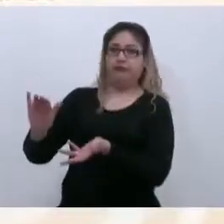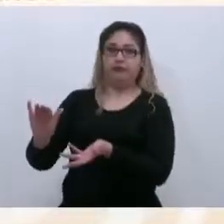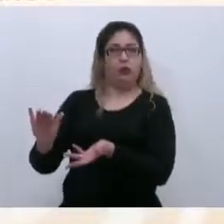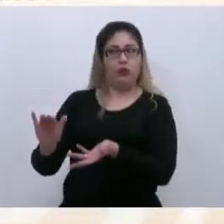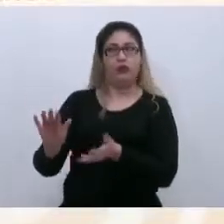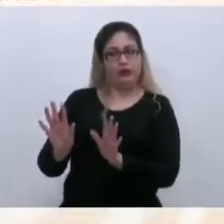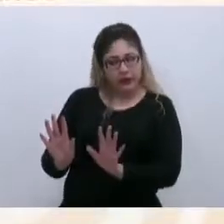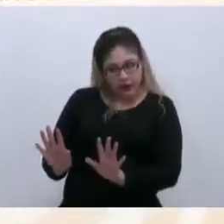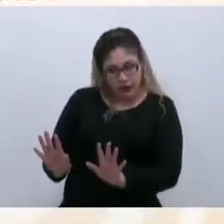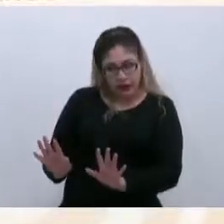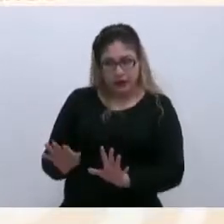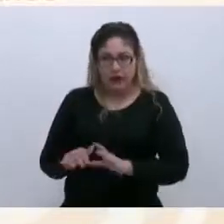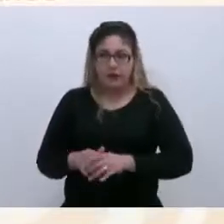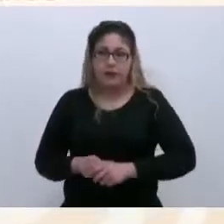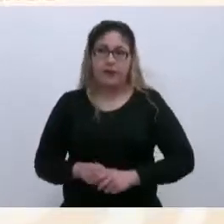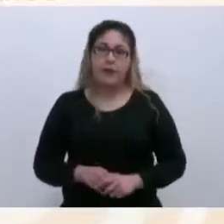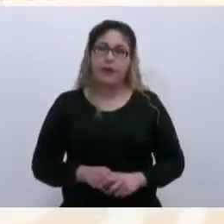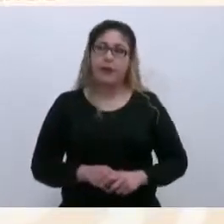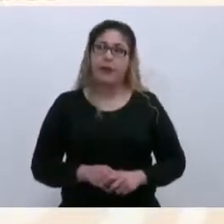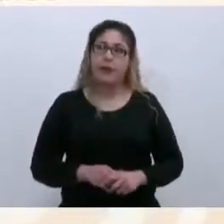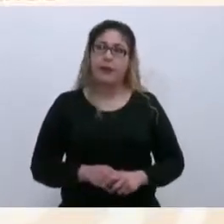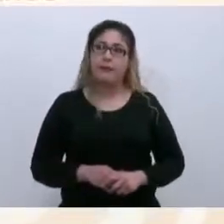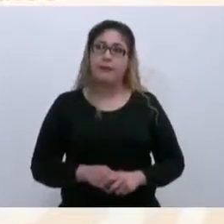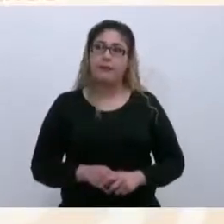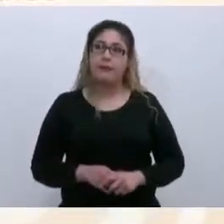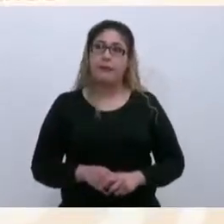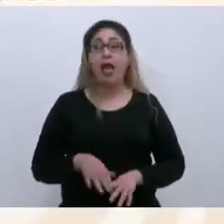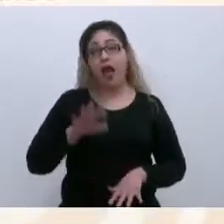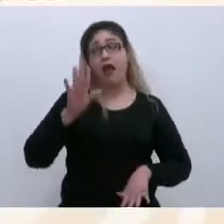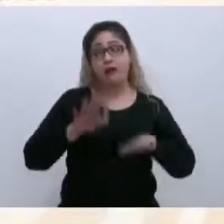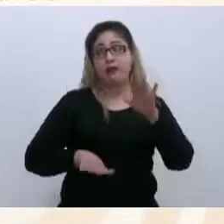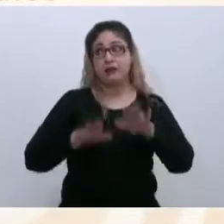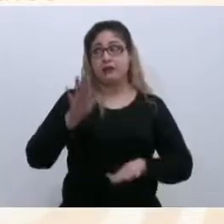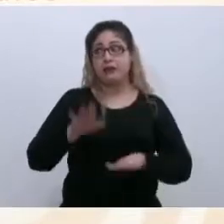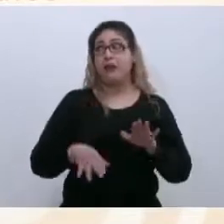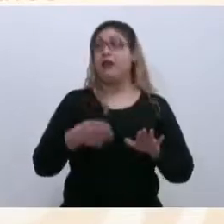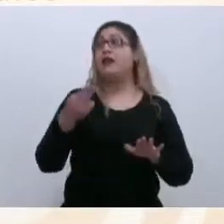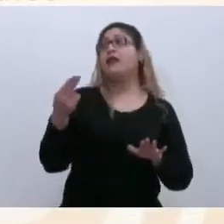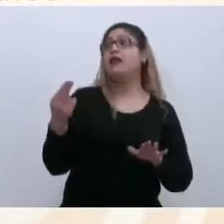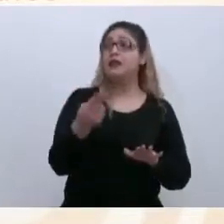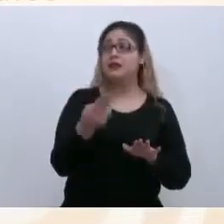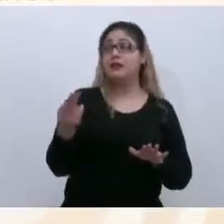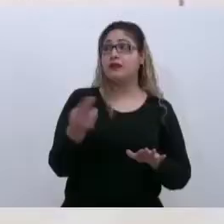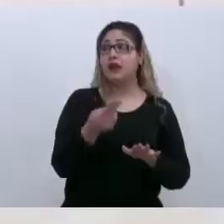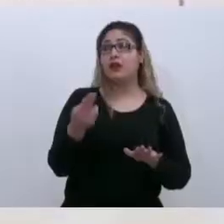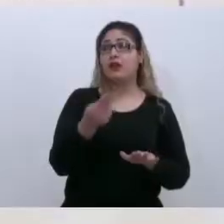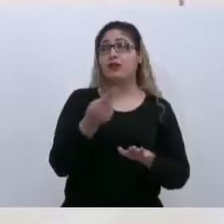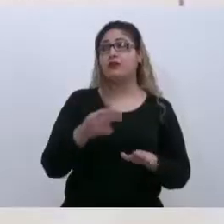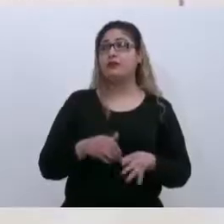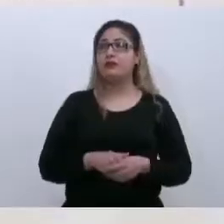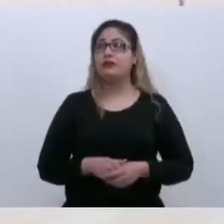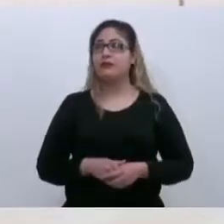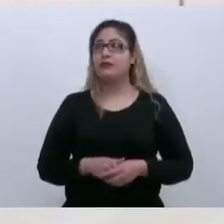veces se requiere el sigilo